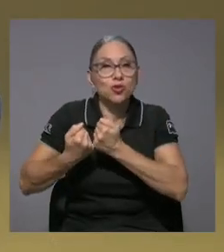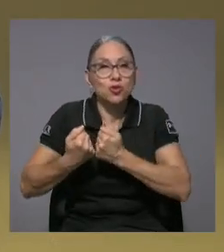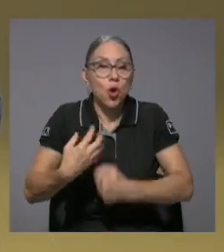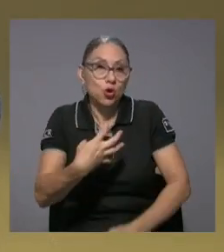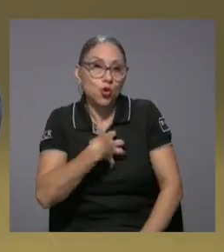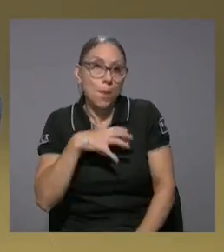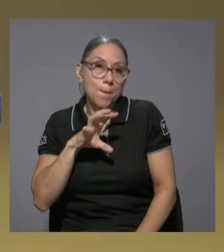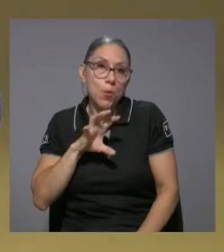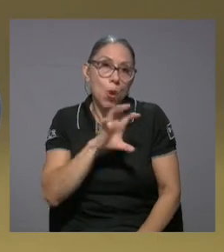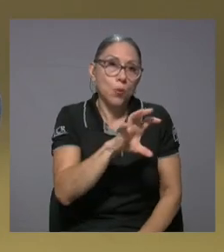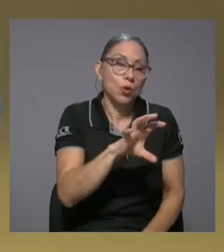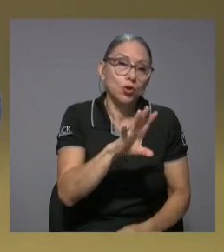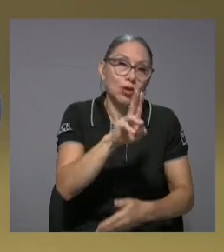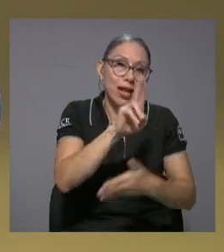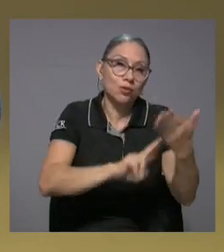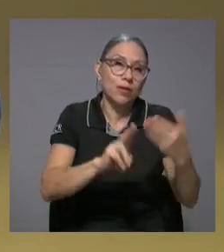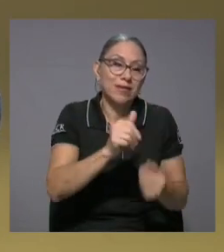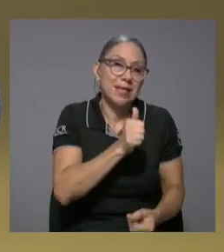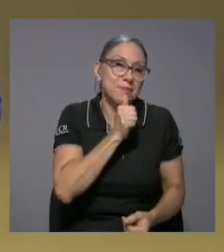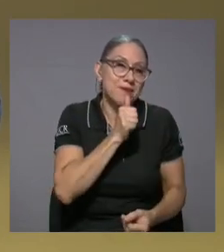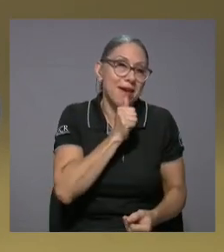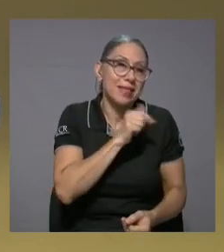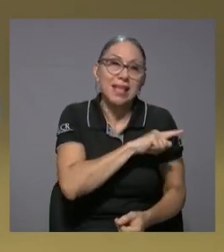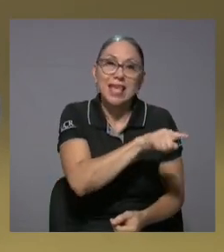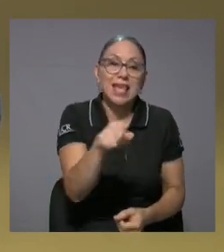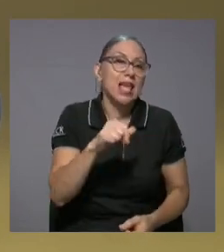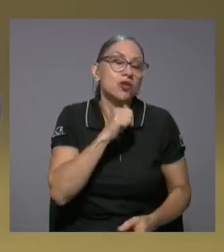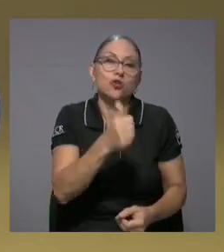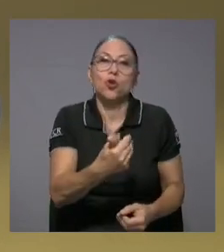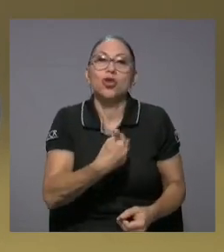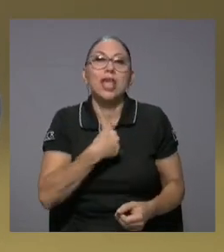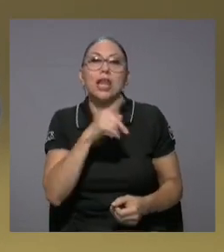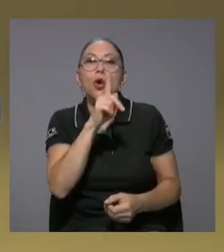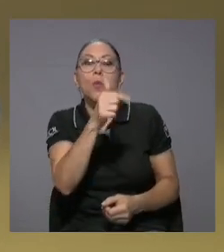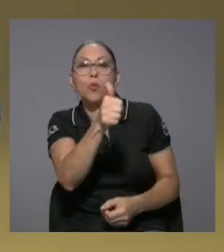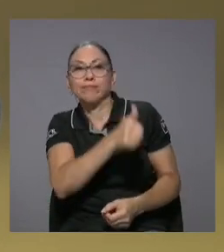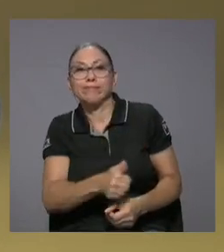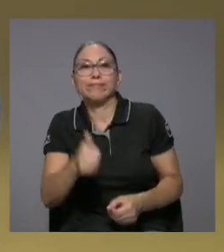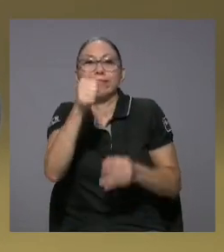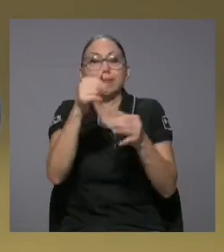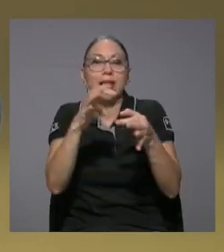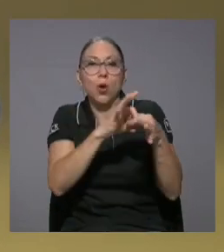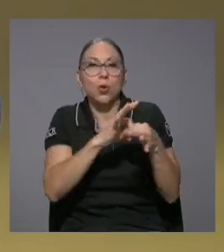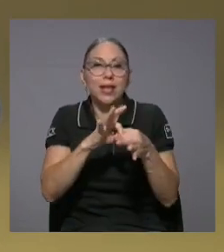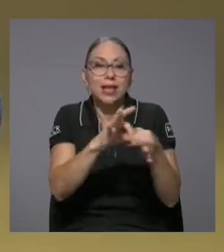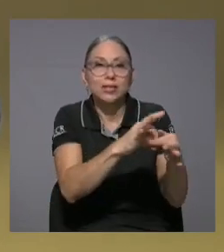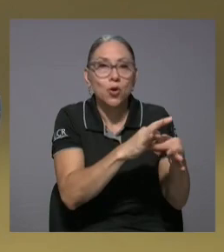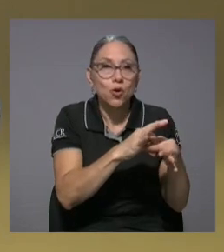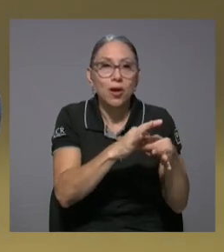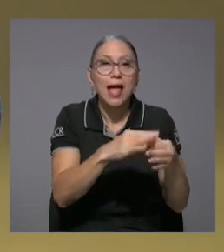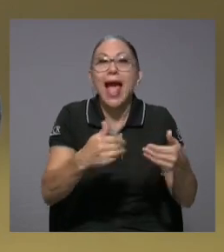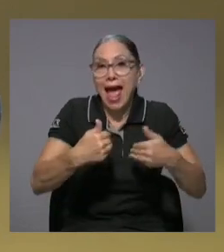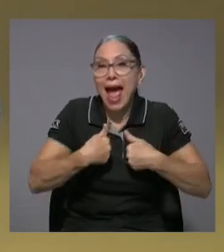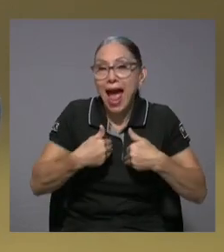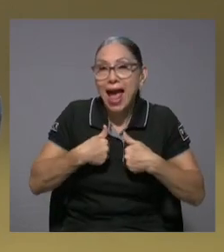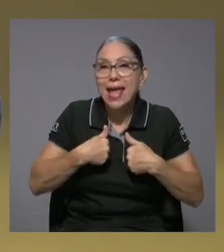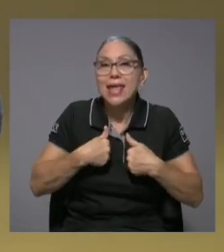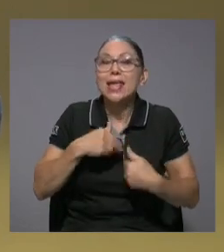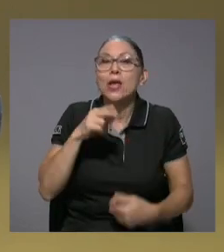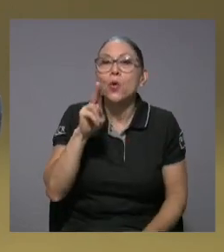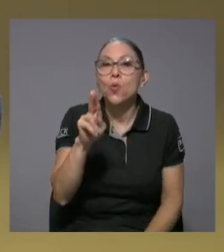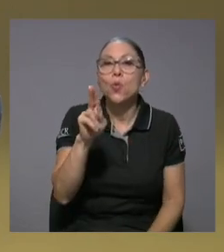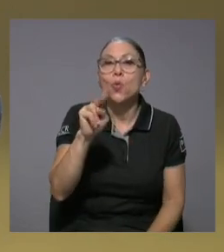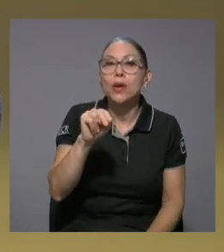digamos, de universidades privadas que no tienen un órgano de coordinación. Existe la UNIRE, la Unión de Rectores